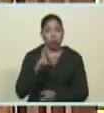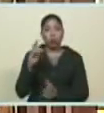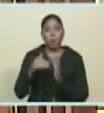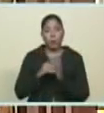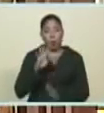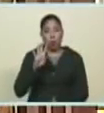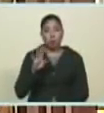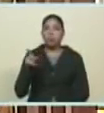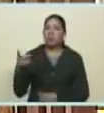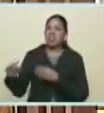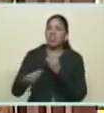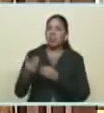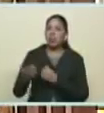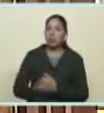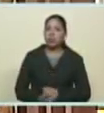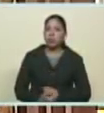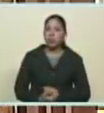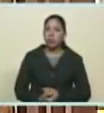¿Qué hicieron?